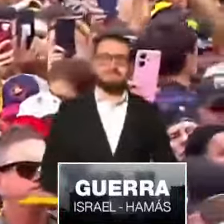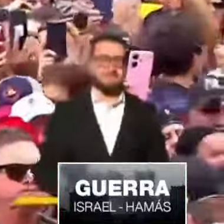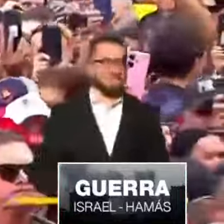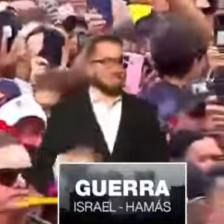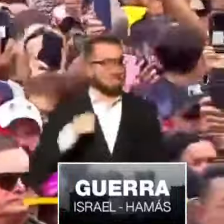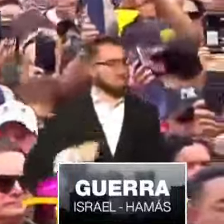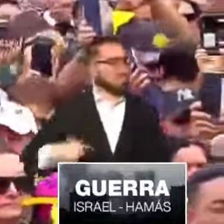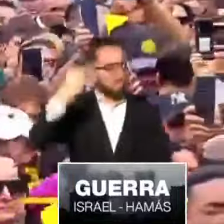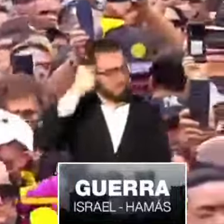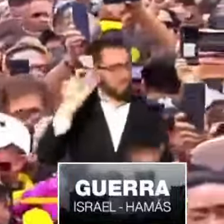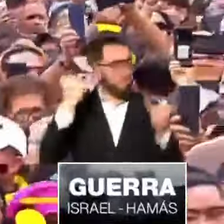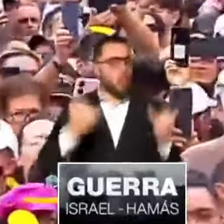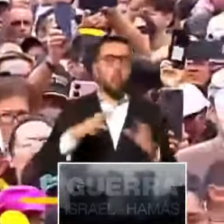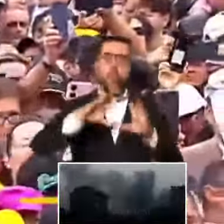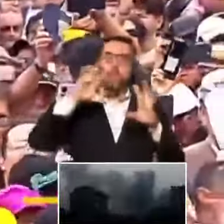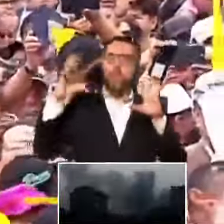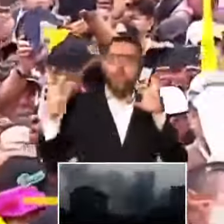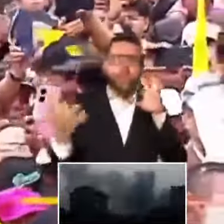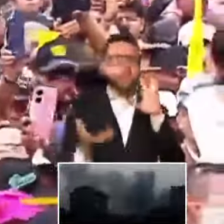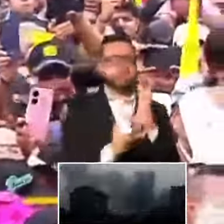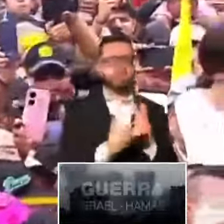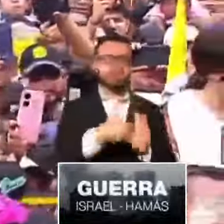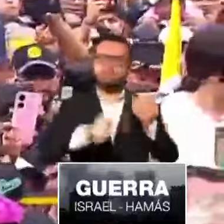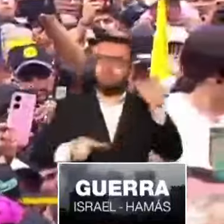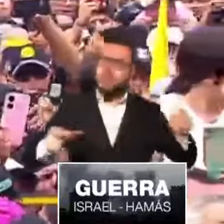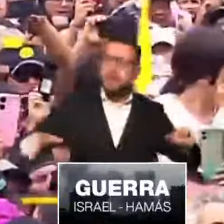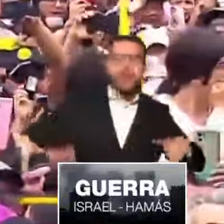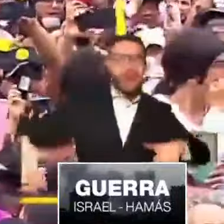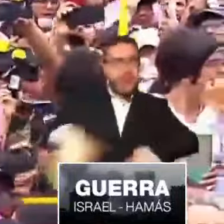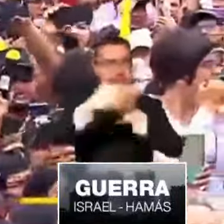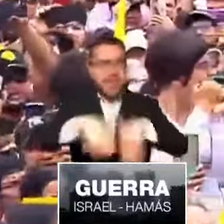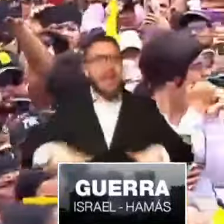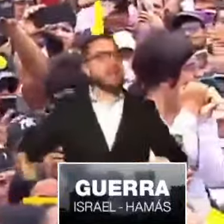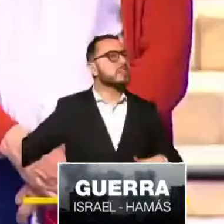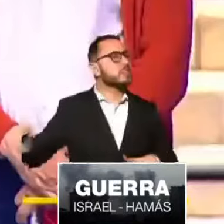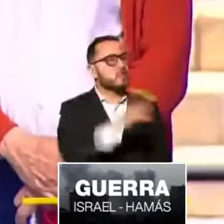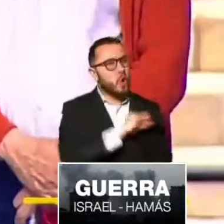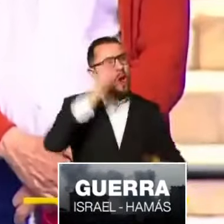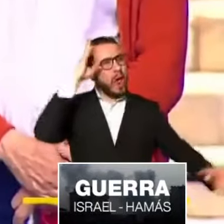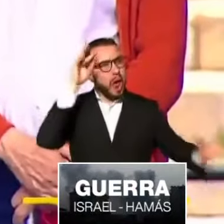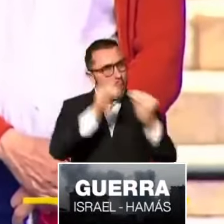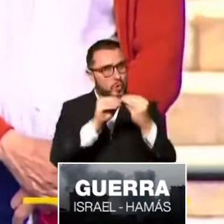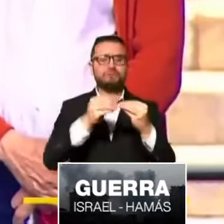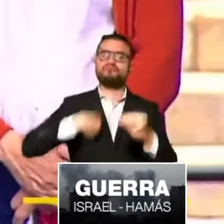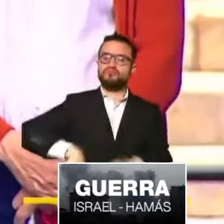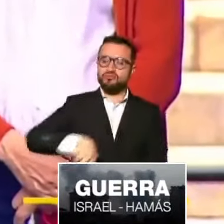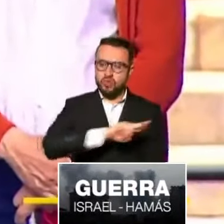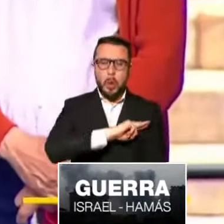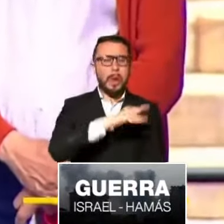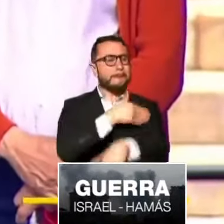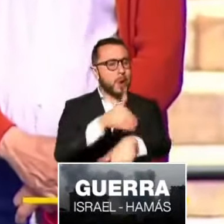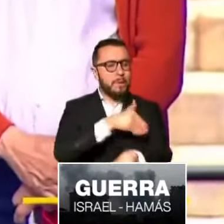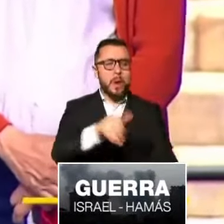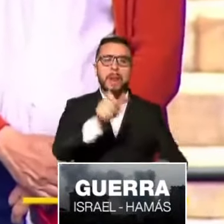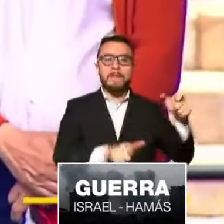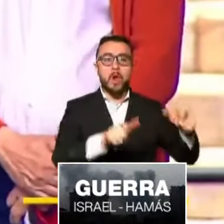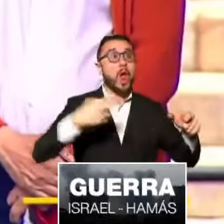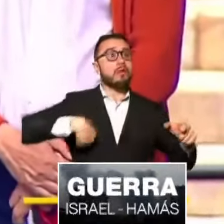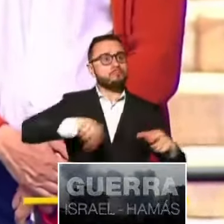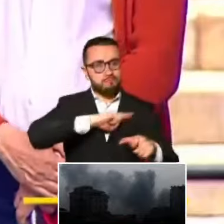implicación tendría y lo digo por una sencilla razón porque si se sale toda la misión diplomática pues claramente los ciudadanos israelíes en Colombia como los